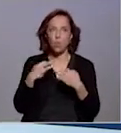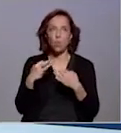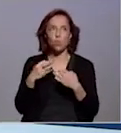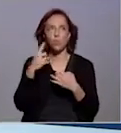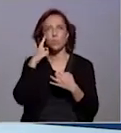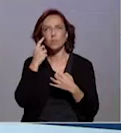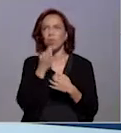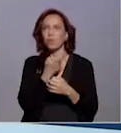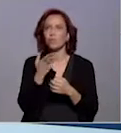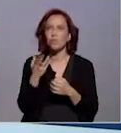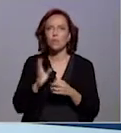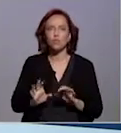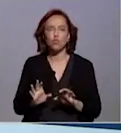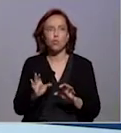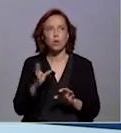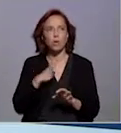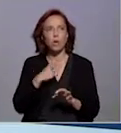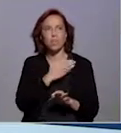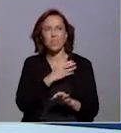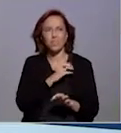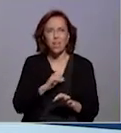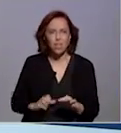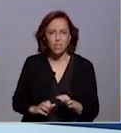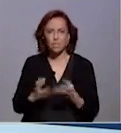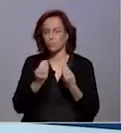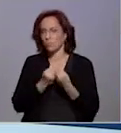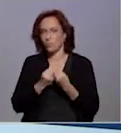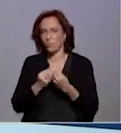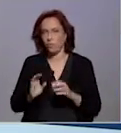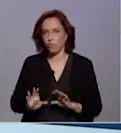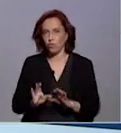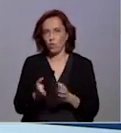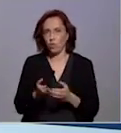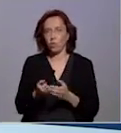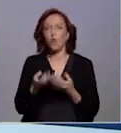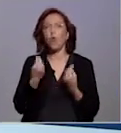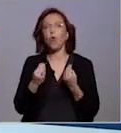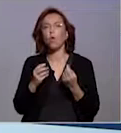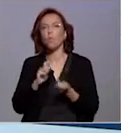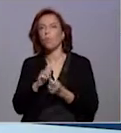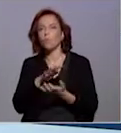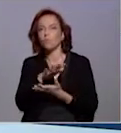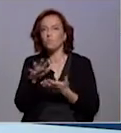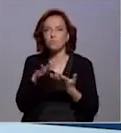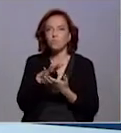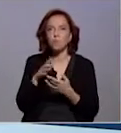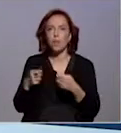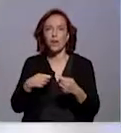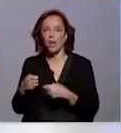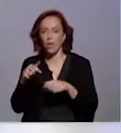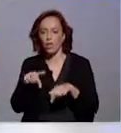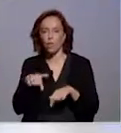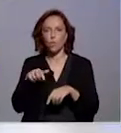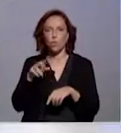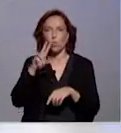además en la cantidad de funcionarios que tiene el estado en sus distintas áreas es decir cómo se mueve el mercado en nuestro país